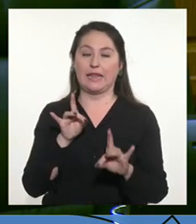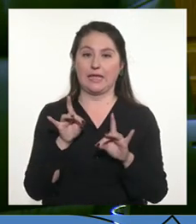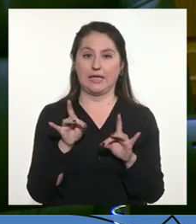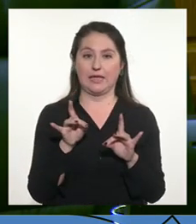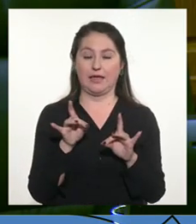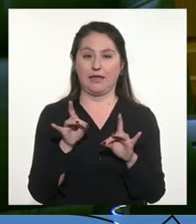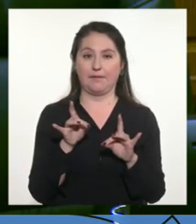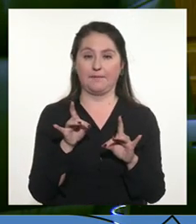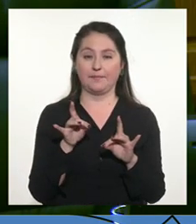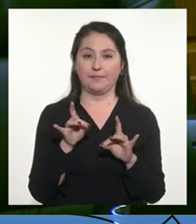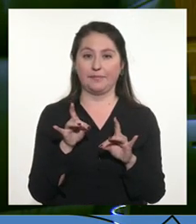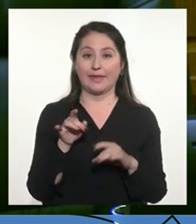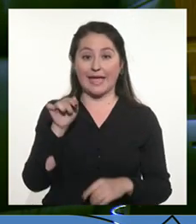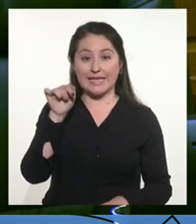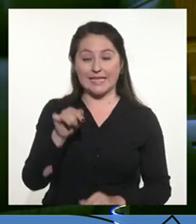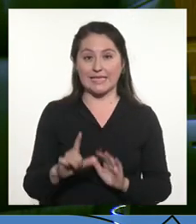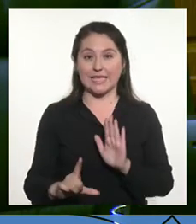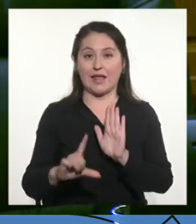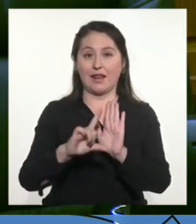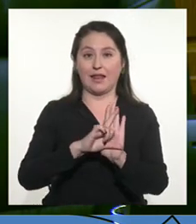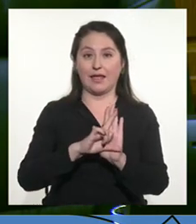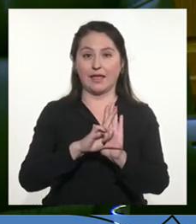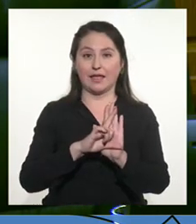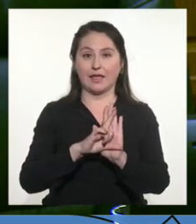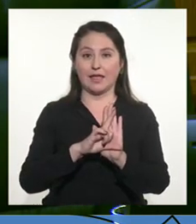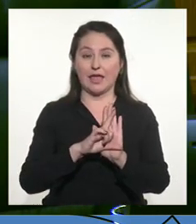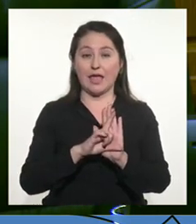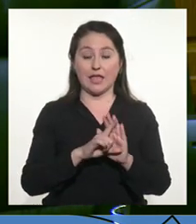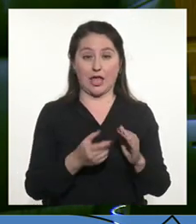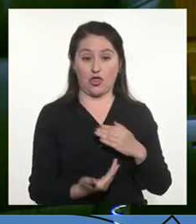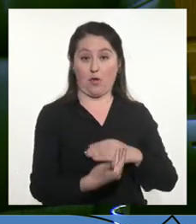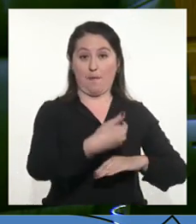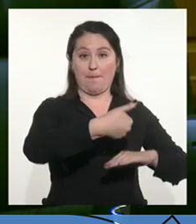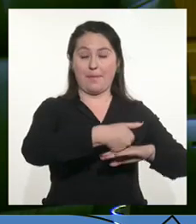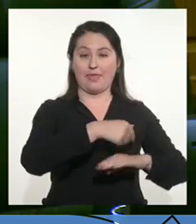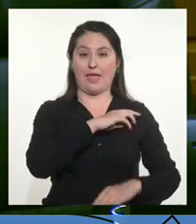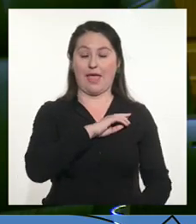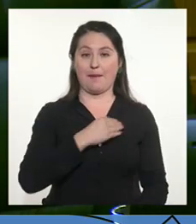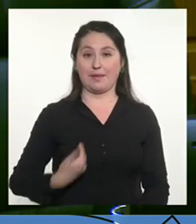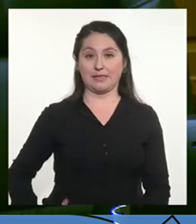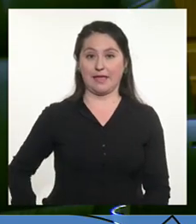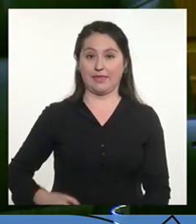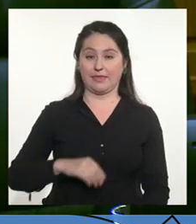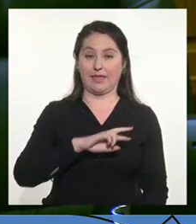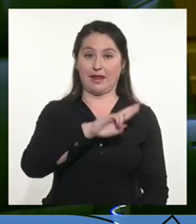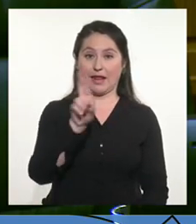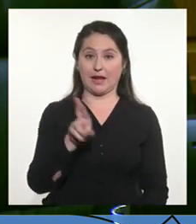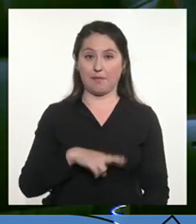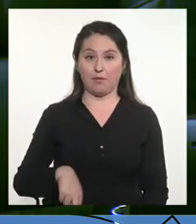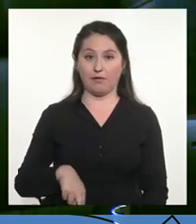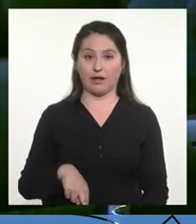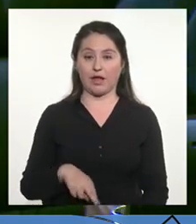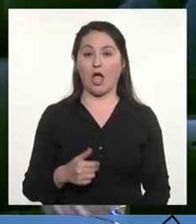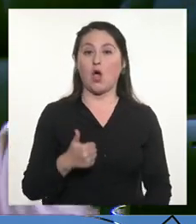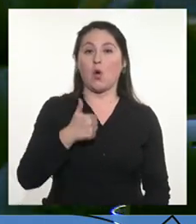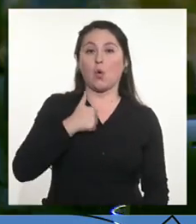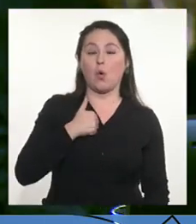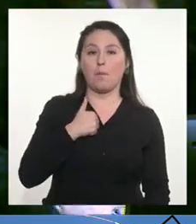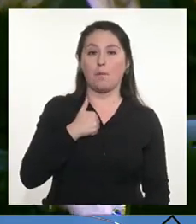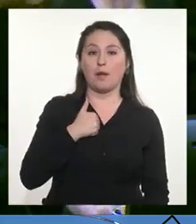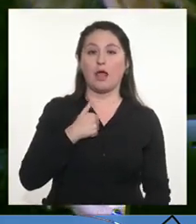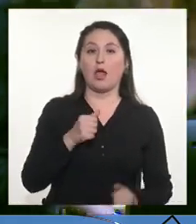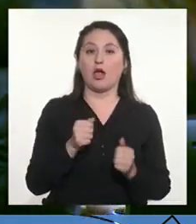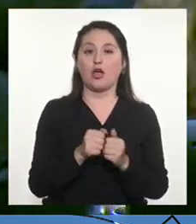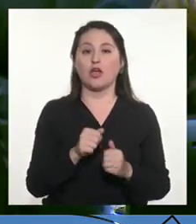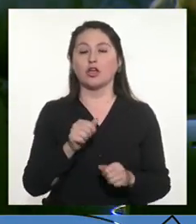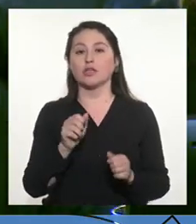si esas leyes que nos remita el presidente de la república cumplen con esto algunos de estos requisitos se cumplen con estar